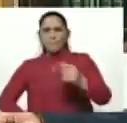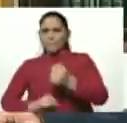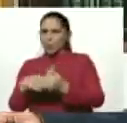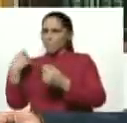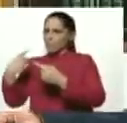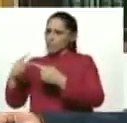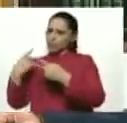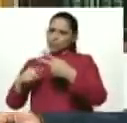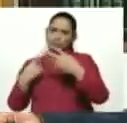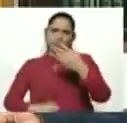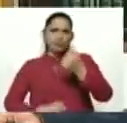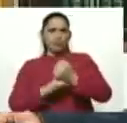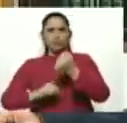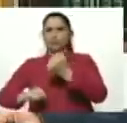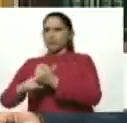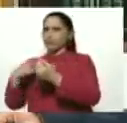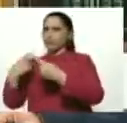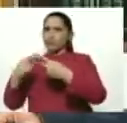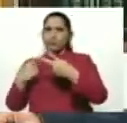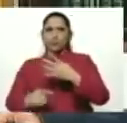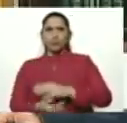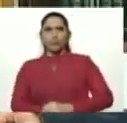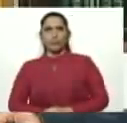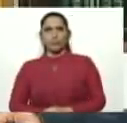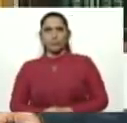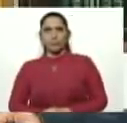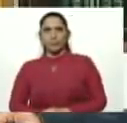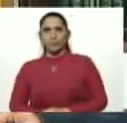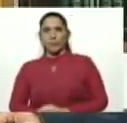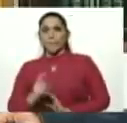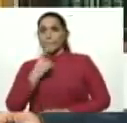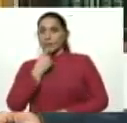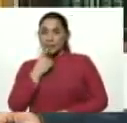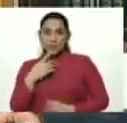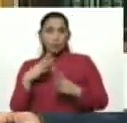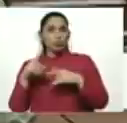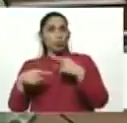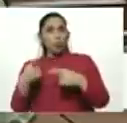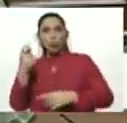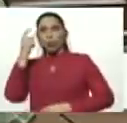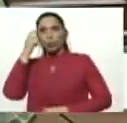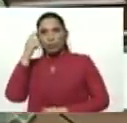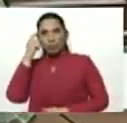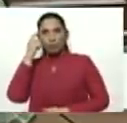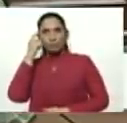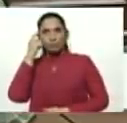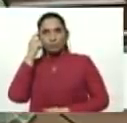tipo, apoyo de todo tipo. General Padrino, nos llega todo el tiempo.